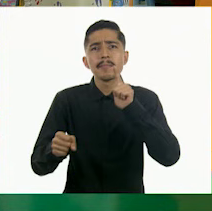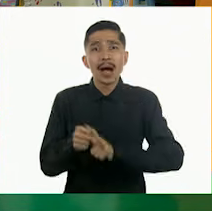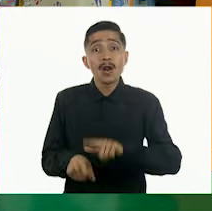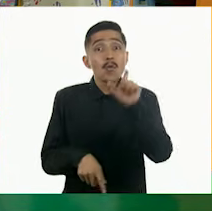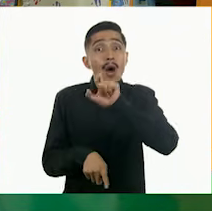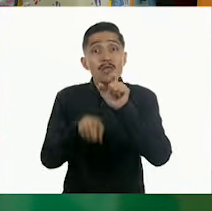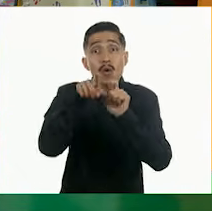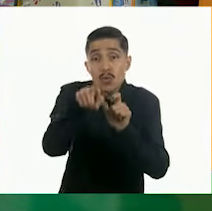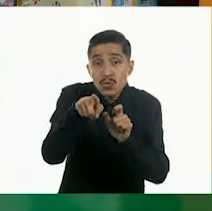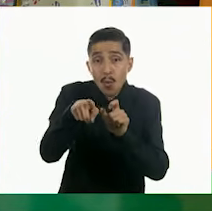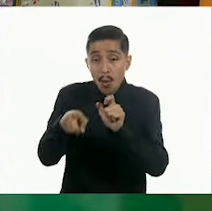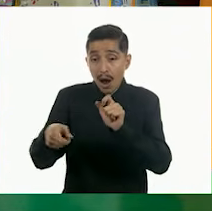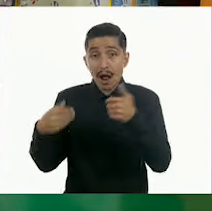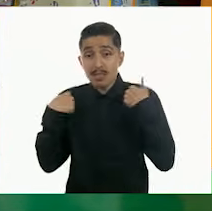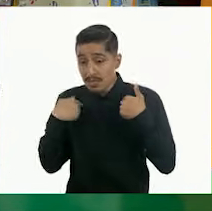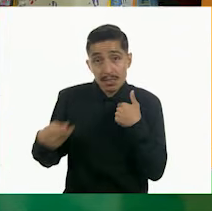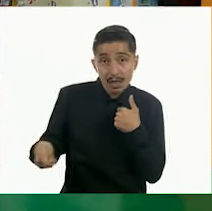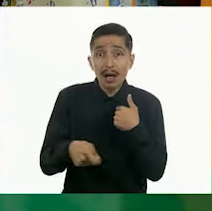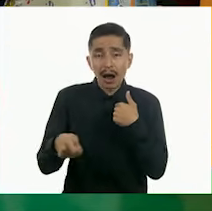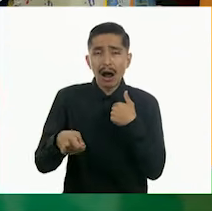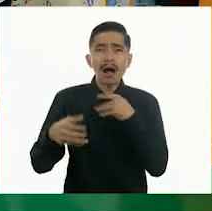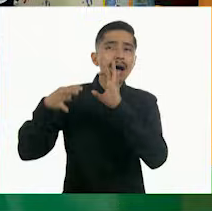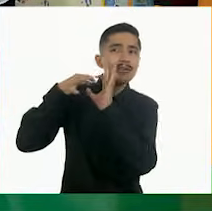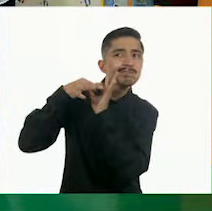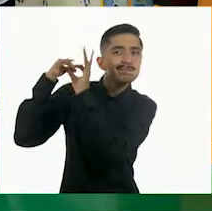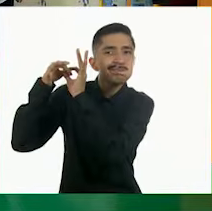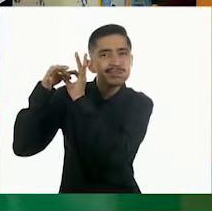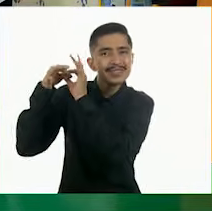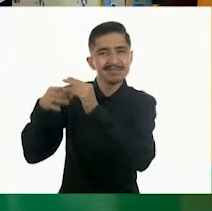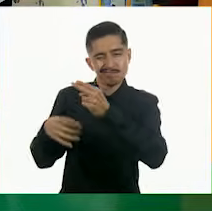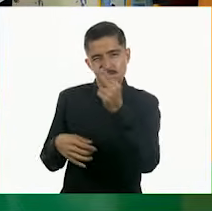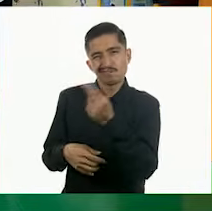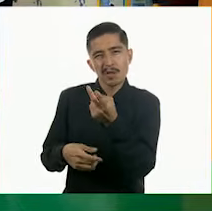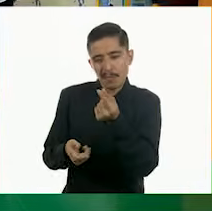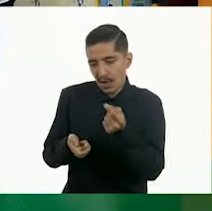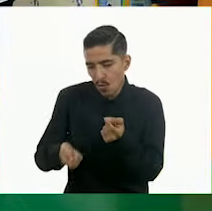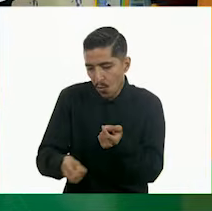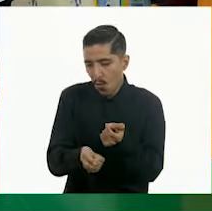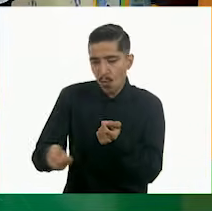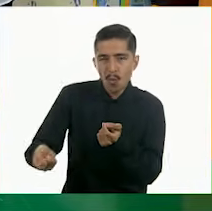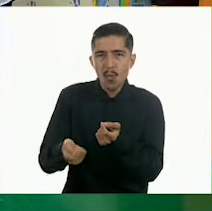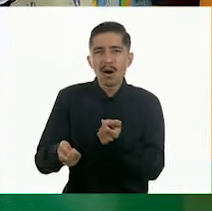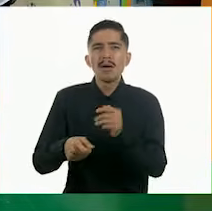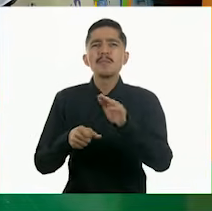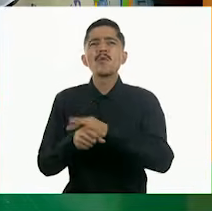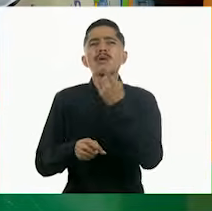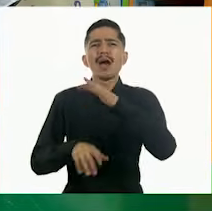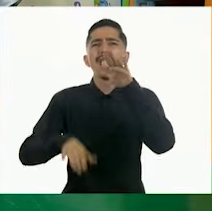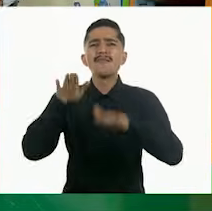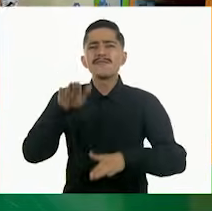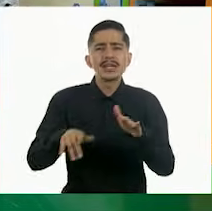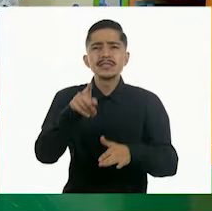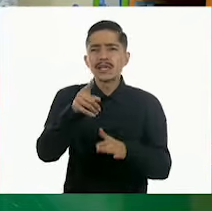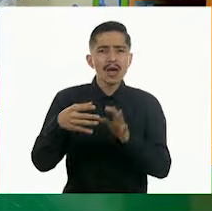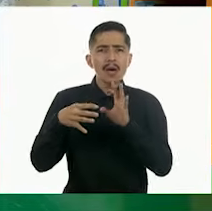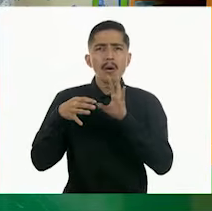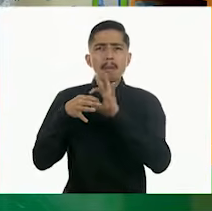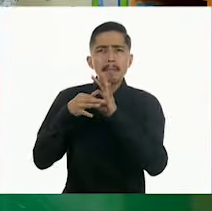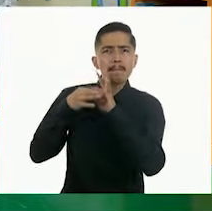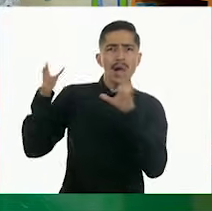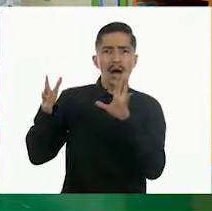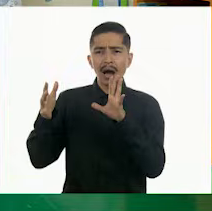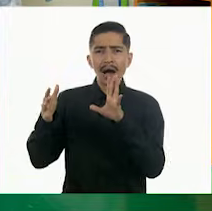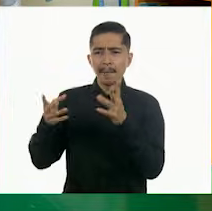correa. Cierto, porque muchas personas lo llevan así, sin correa y pueden pelearse. podemos controlar lo que pasa alrededor. así Ajá.